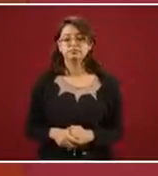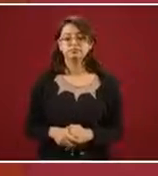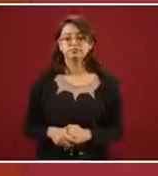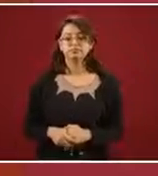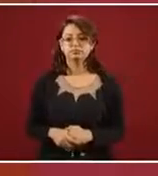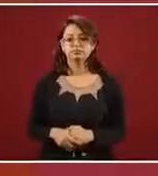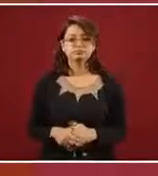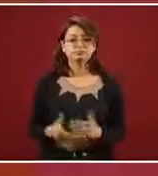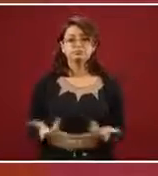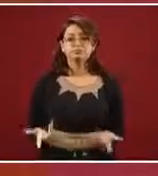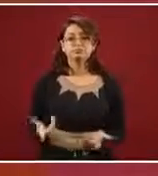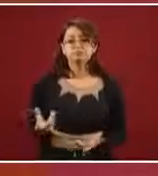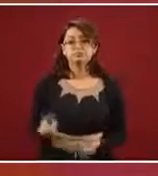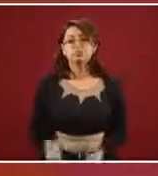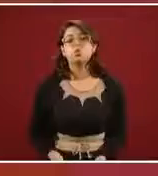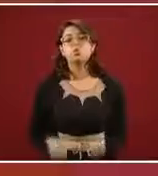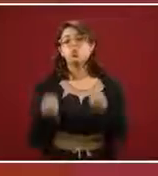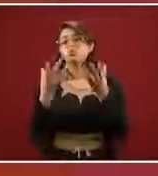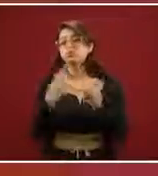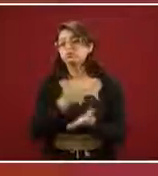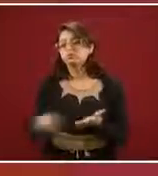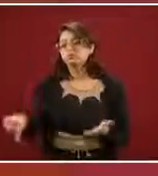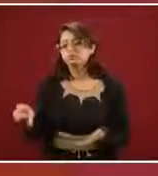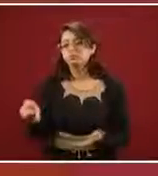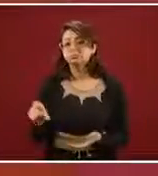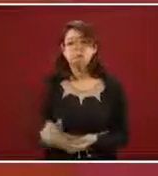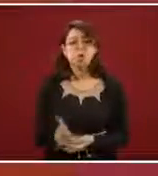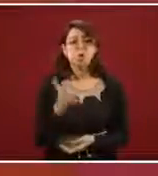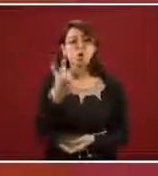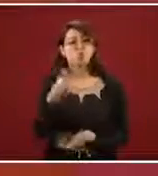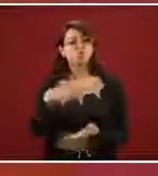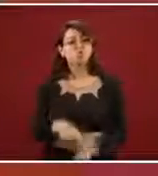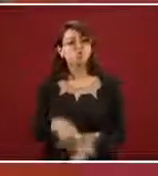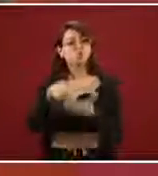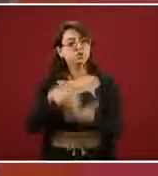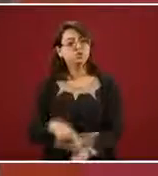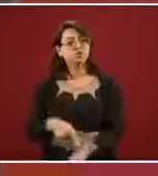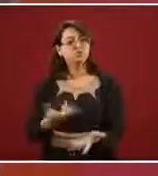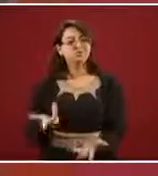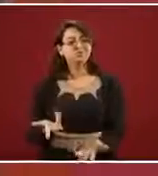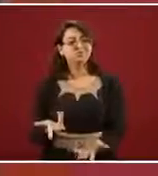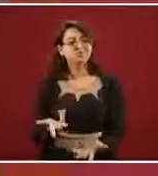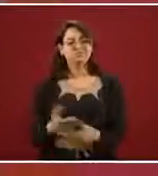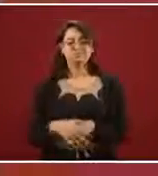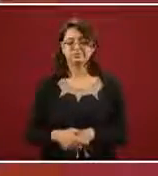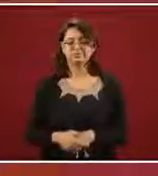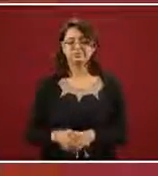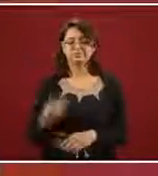alcanzando para 8 kilos. Pero antes de que llegáramos nosotros,